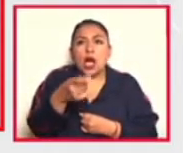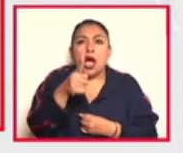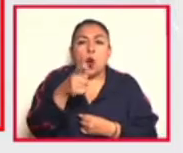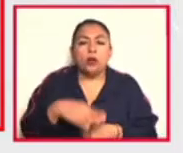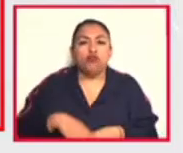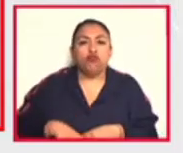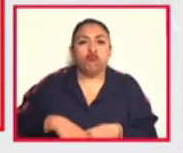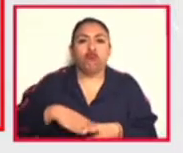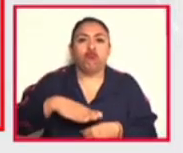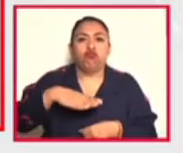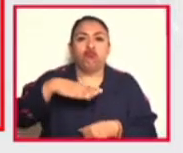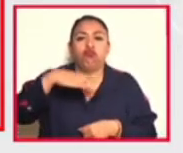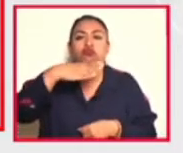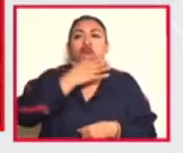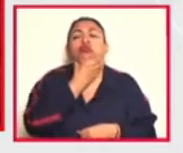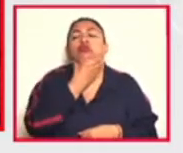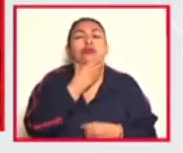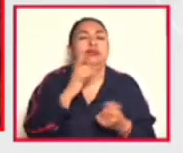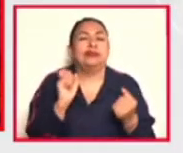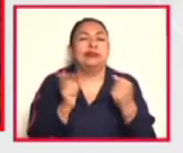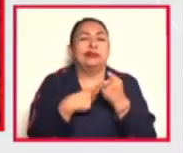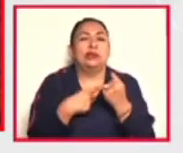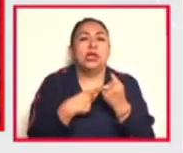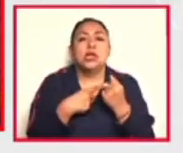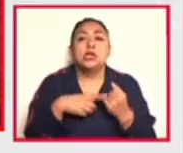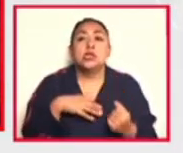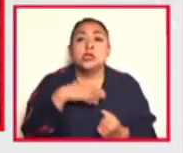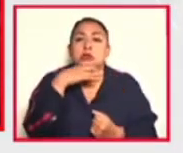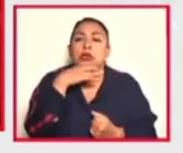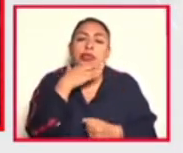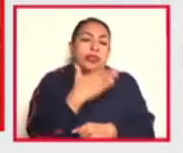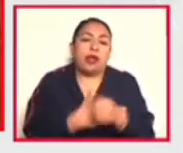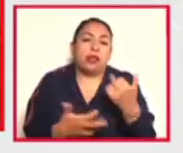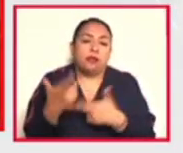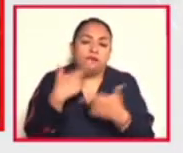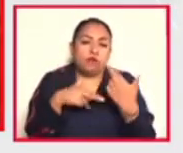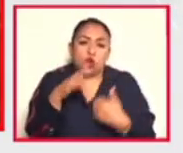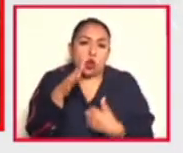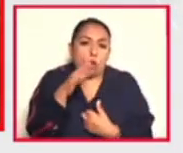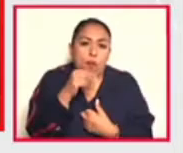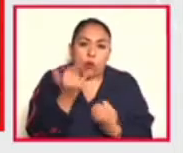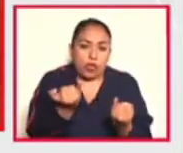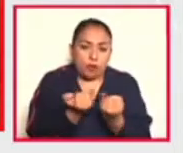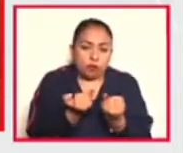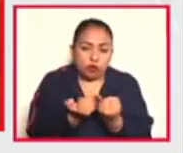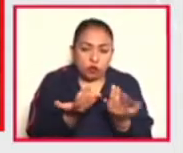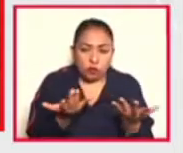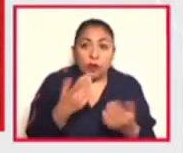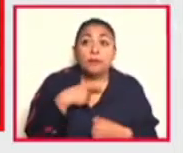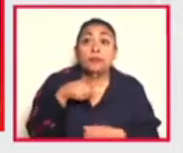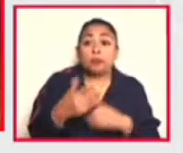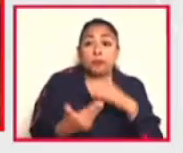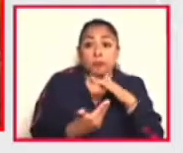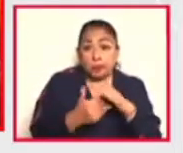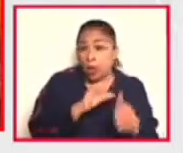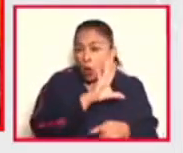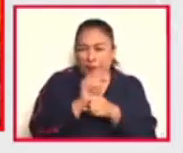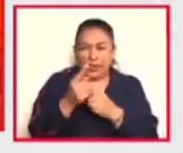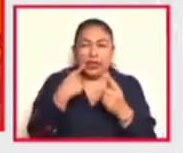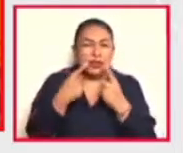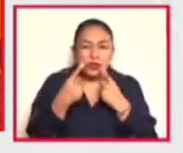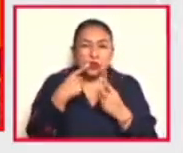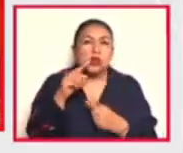nos llegue el agua al cuello va a ser demasiado tarde. La mesa puede verse completa en la página de Facebook de la